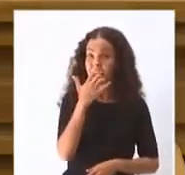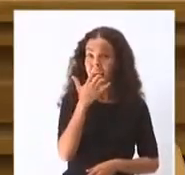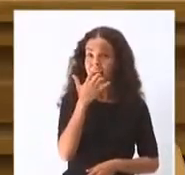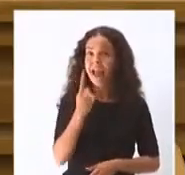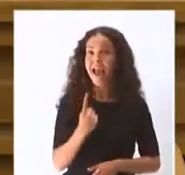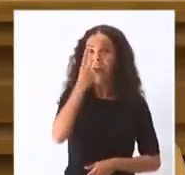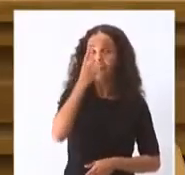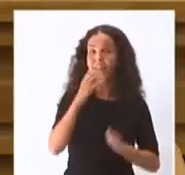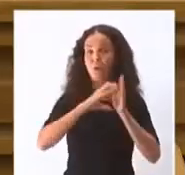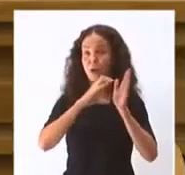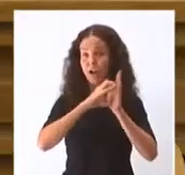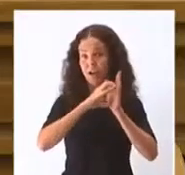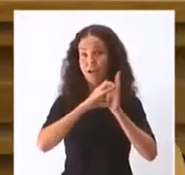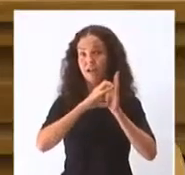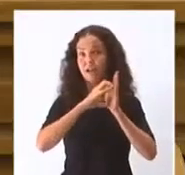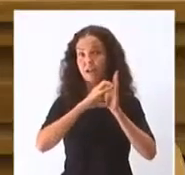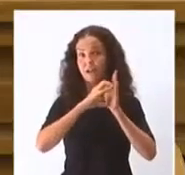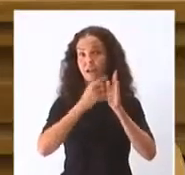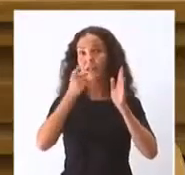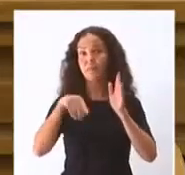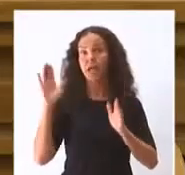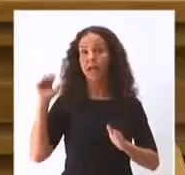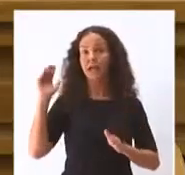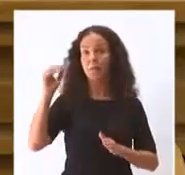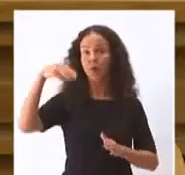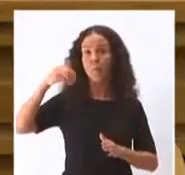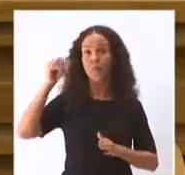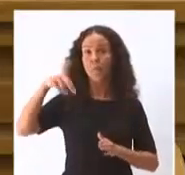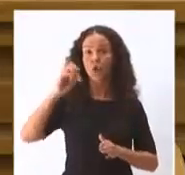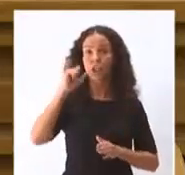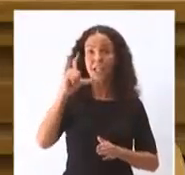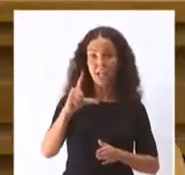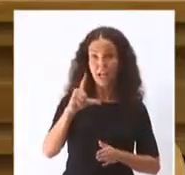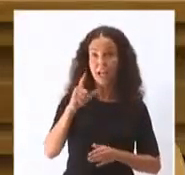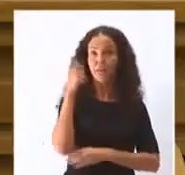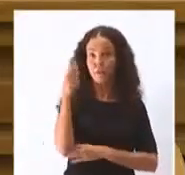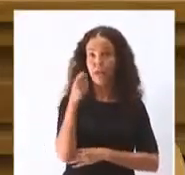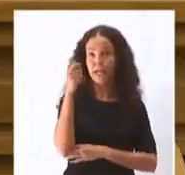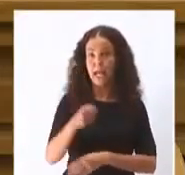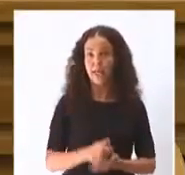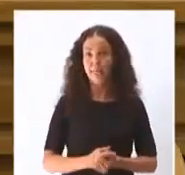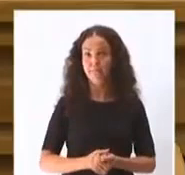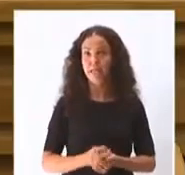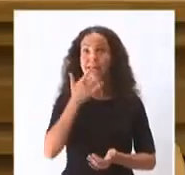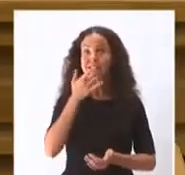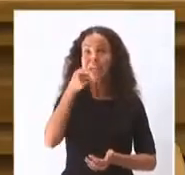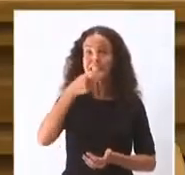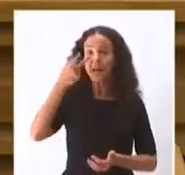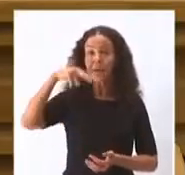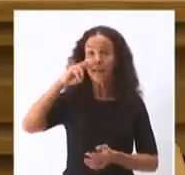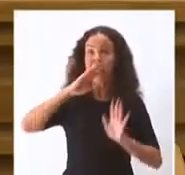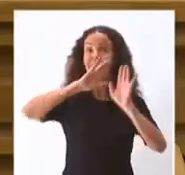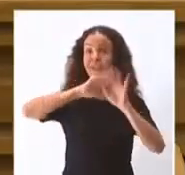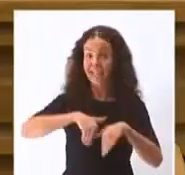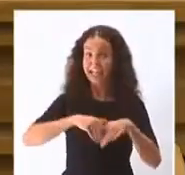alta en cuenca y en el campo de montiel en la provincia de ciudad real si estas experiencias salen como creemos que están saliendo